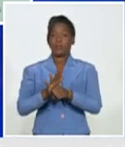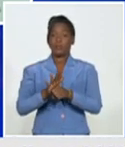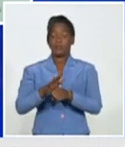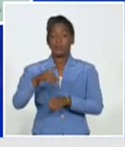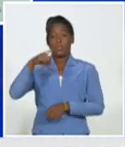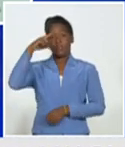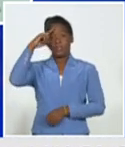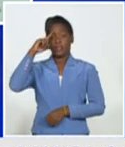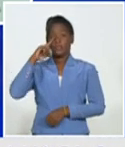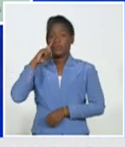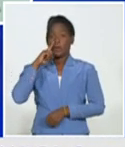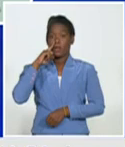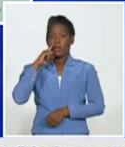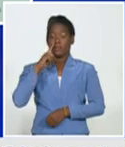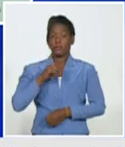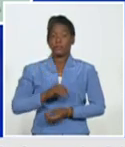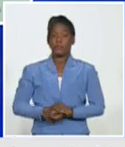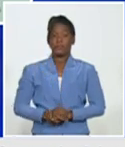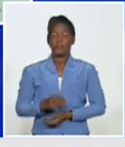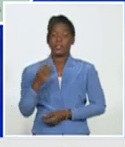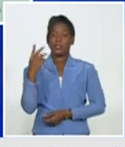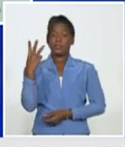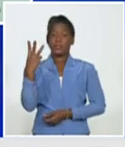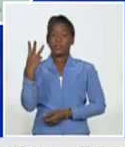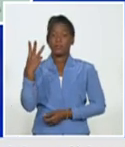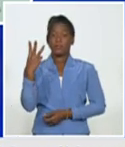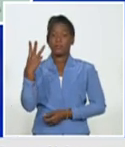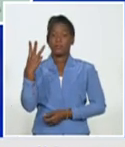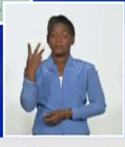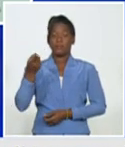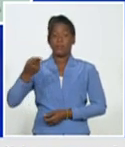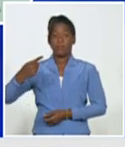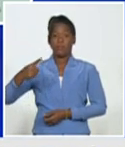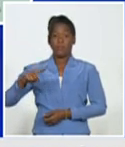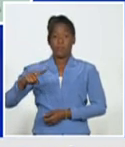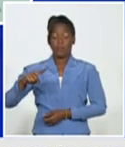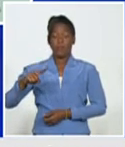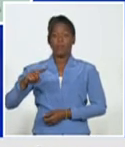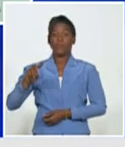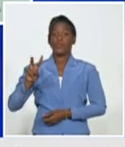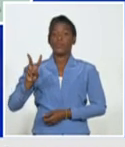de Bari, 3 del primero y 2 de San Nicolás.